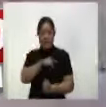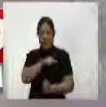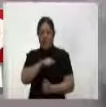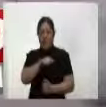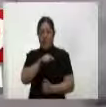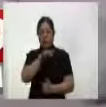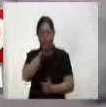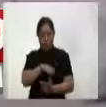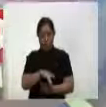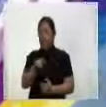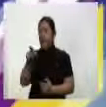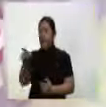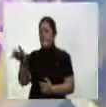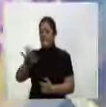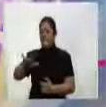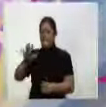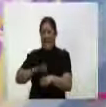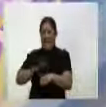de ciudadanos.